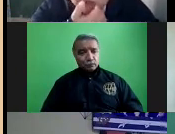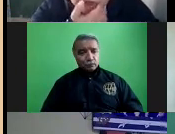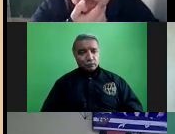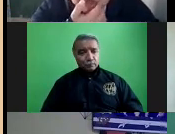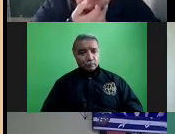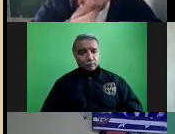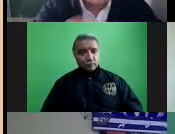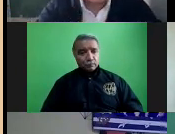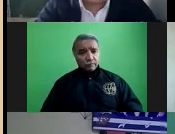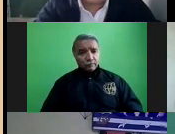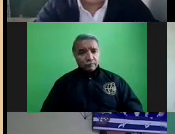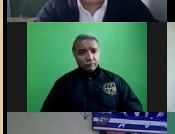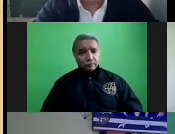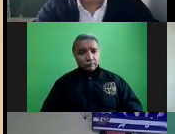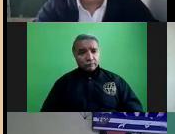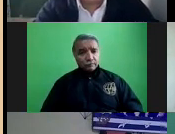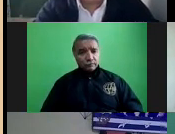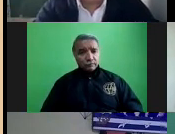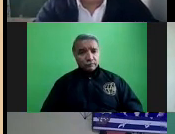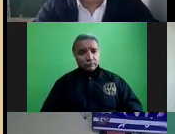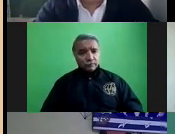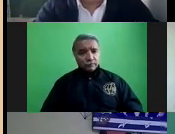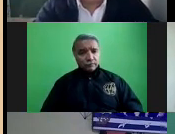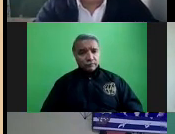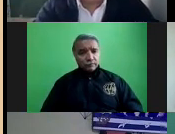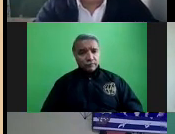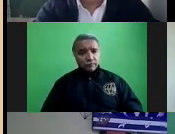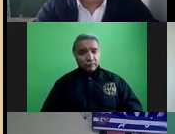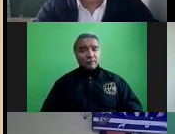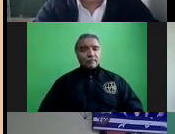los materiales que él ha hecho con la madera.